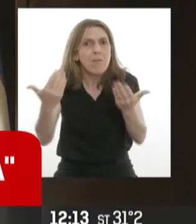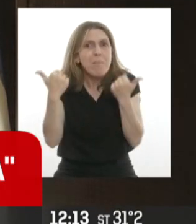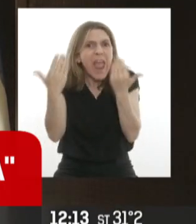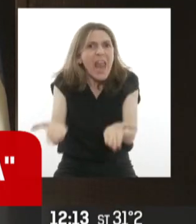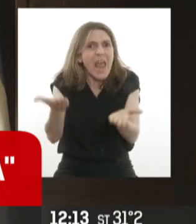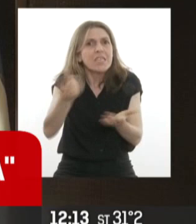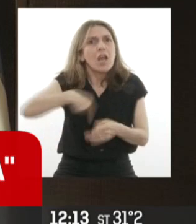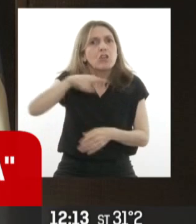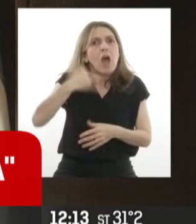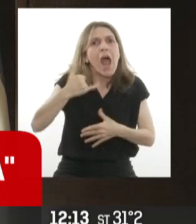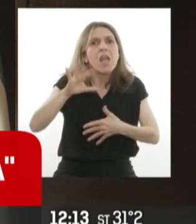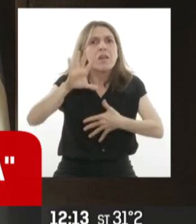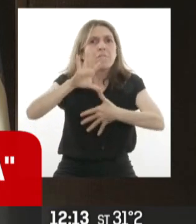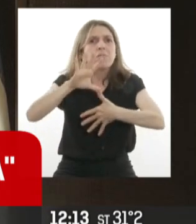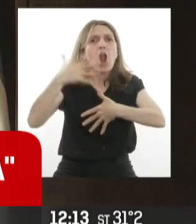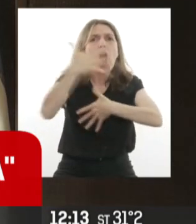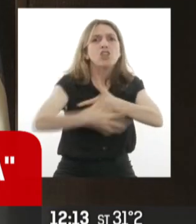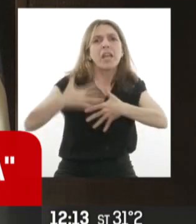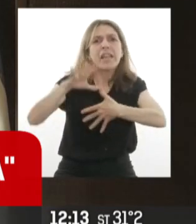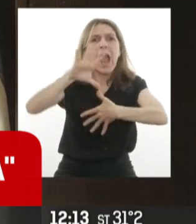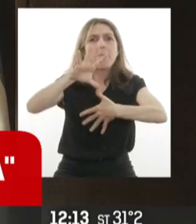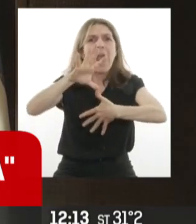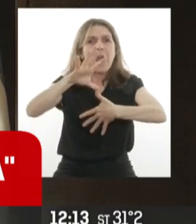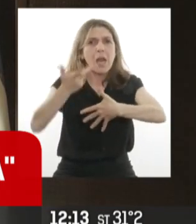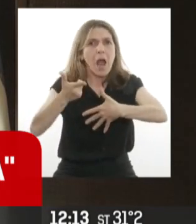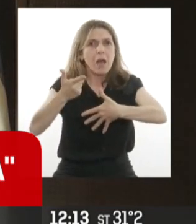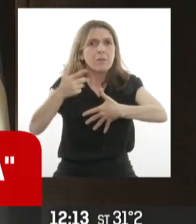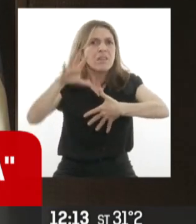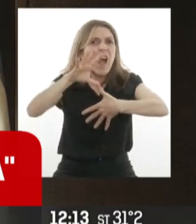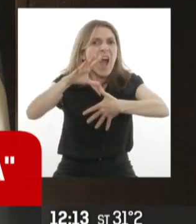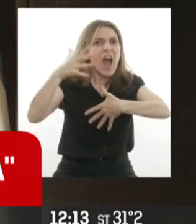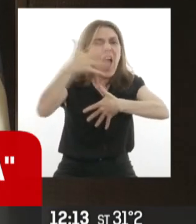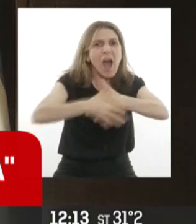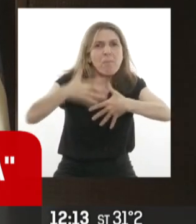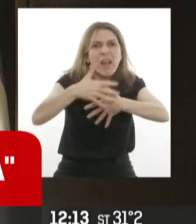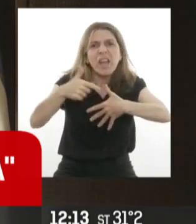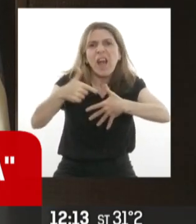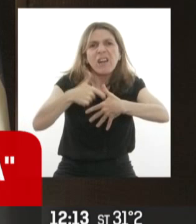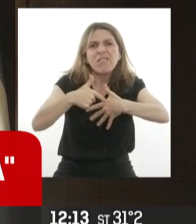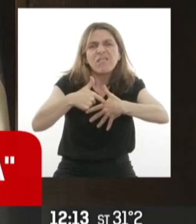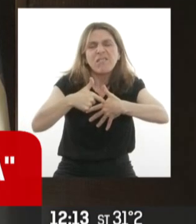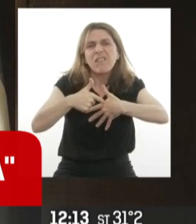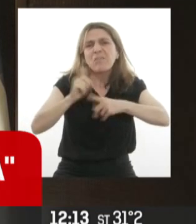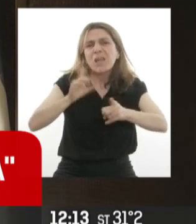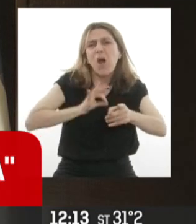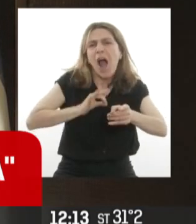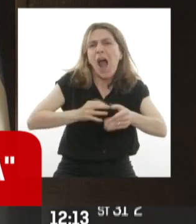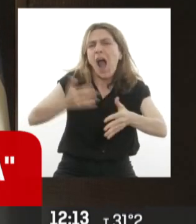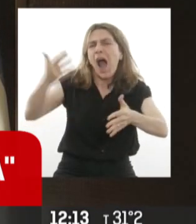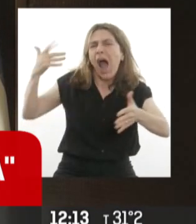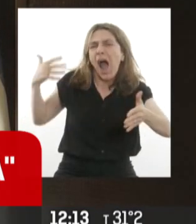Estamos en un continente, Latinoamérica, que está asignado por el triste dato de ser el continente más